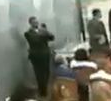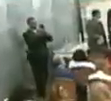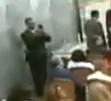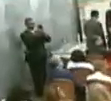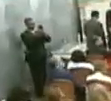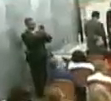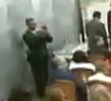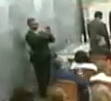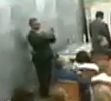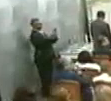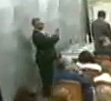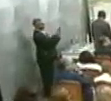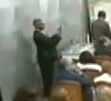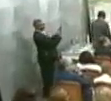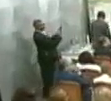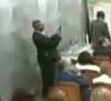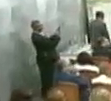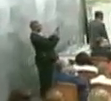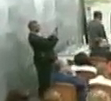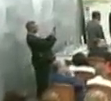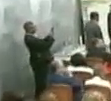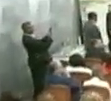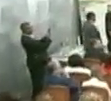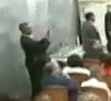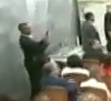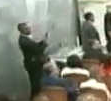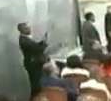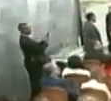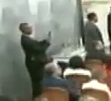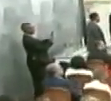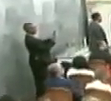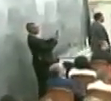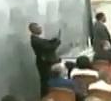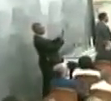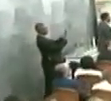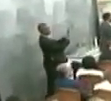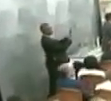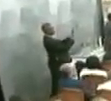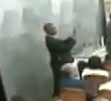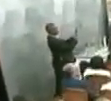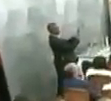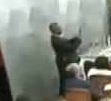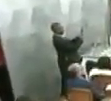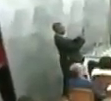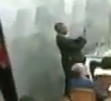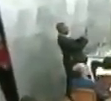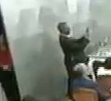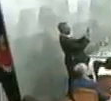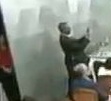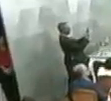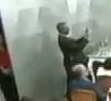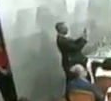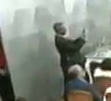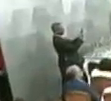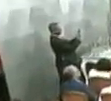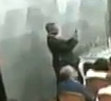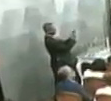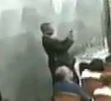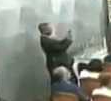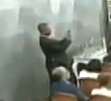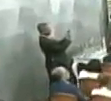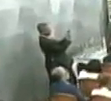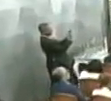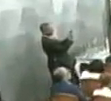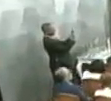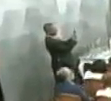En este momento comparte el presidente Nicolás Maduro Moros con el periodista Julio Riobó, quien pues conduce